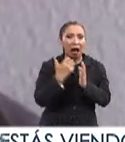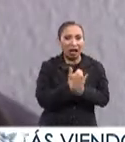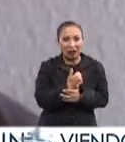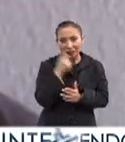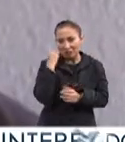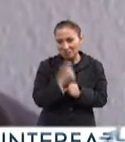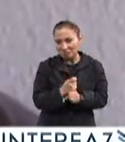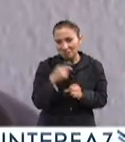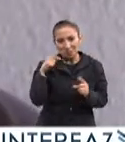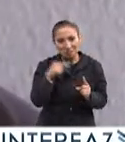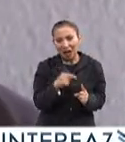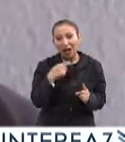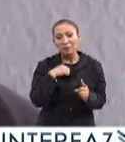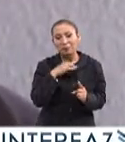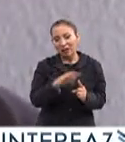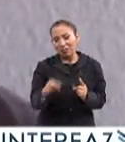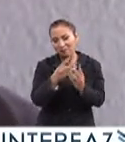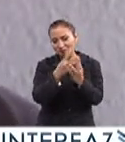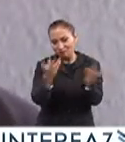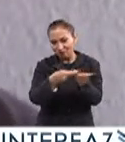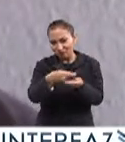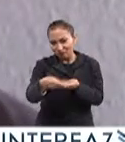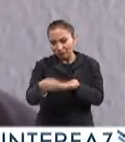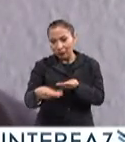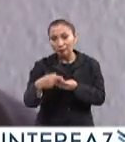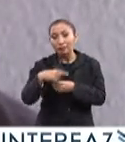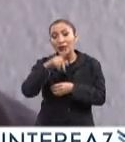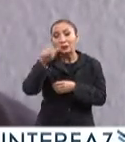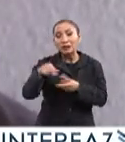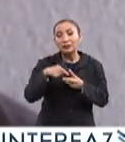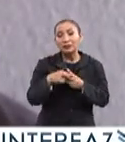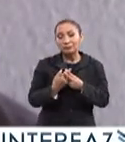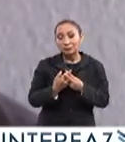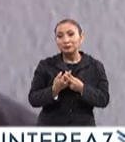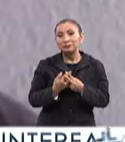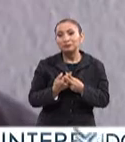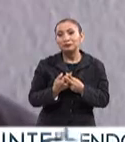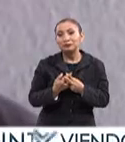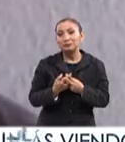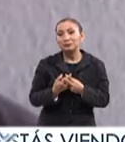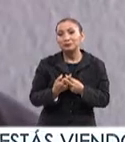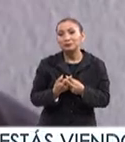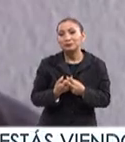es una primera de las posibilidades. Luego, a partir de ahí...